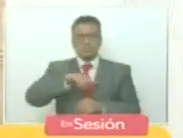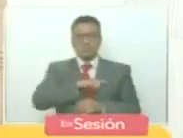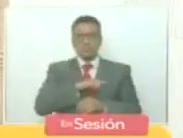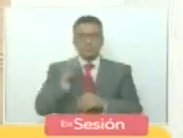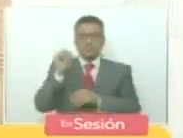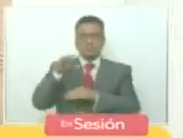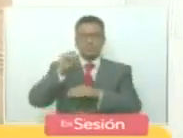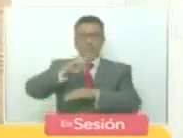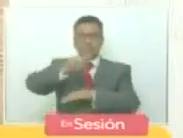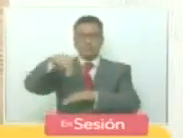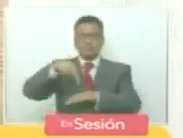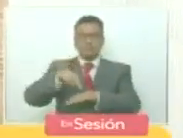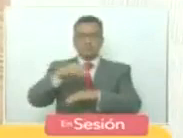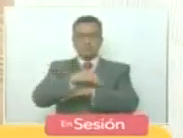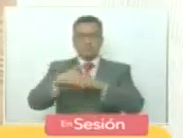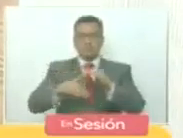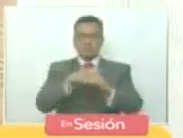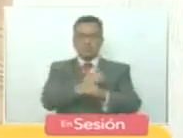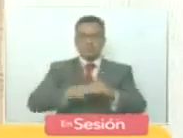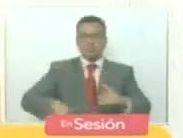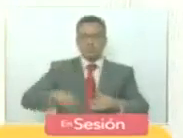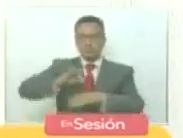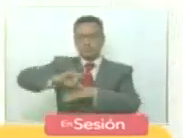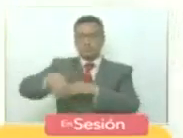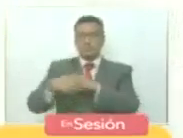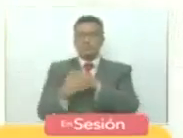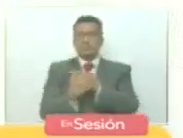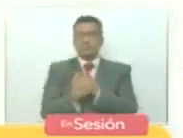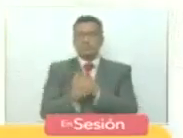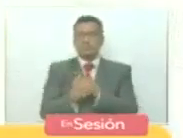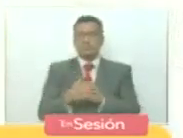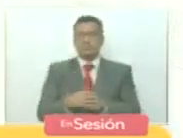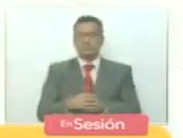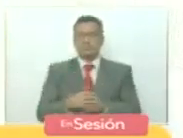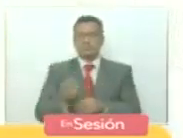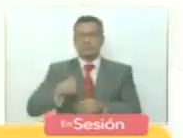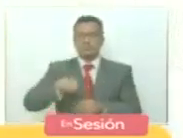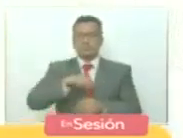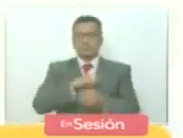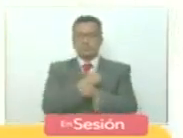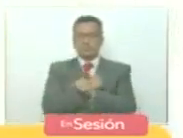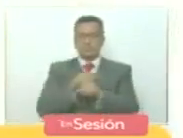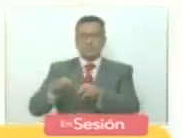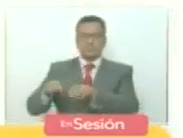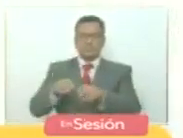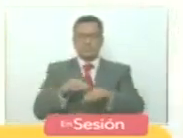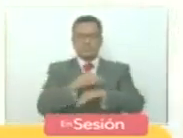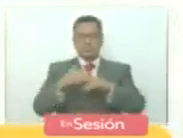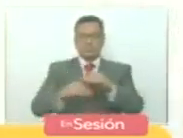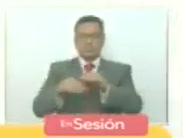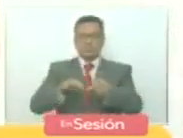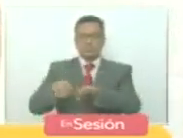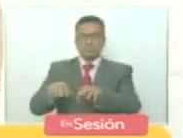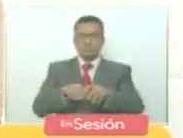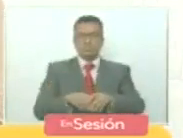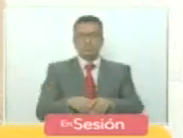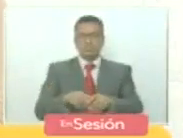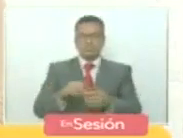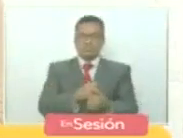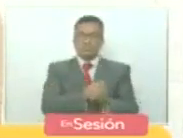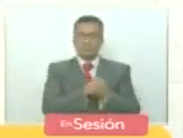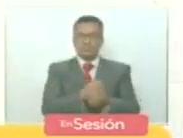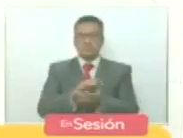Asamblea Nacional, a su presidente, el doctor Jorge Rodríguez, a nuestras queridas secretaria y subsecretaria, y a mis